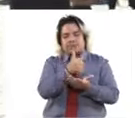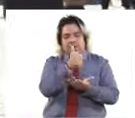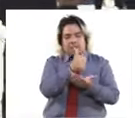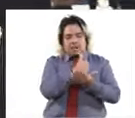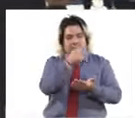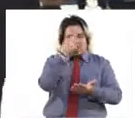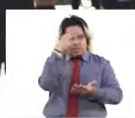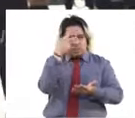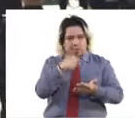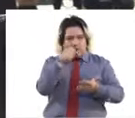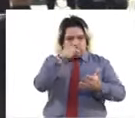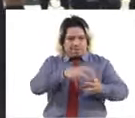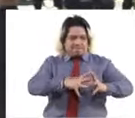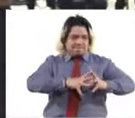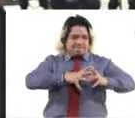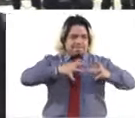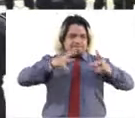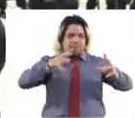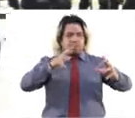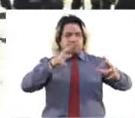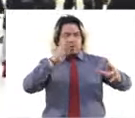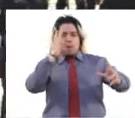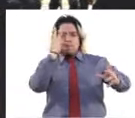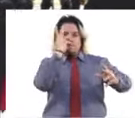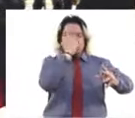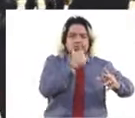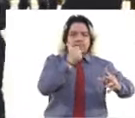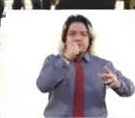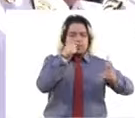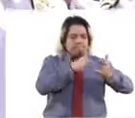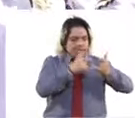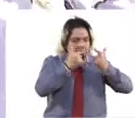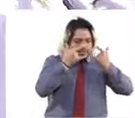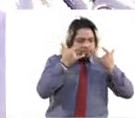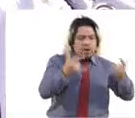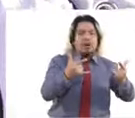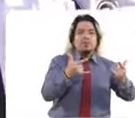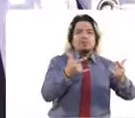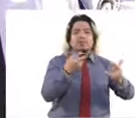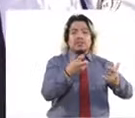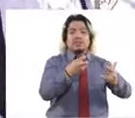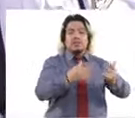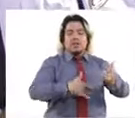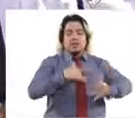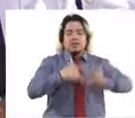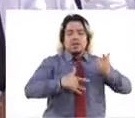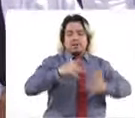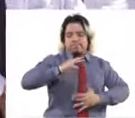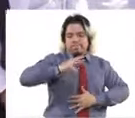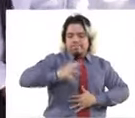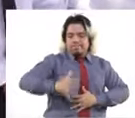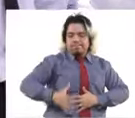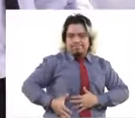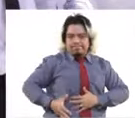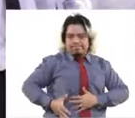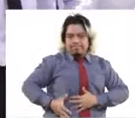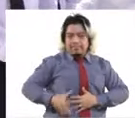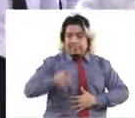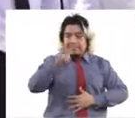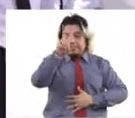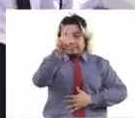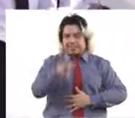mundo, por su grandeza, por su historia. Les agradecemos este